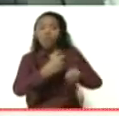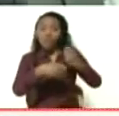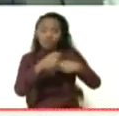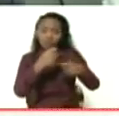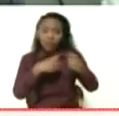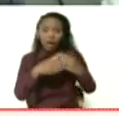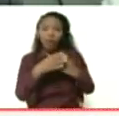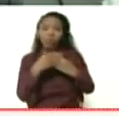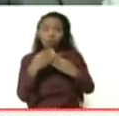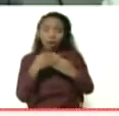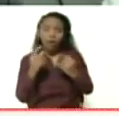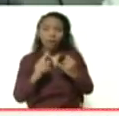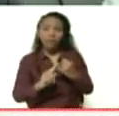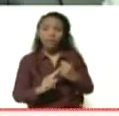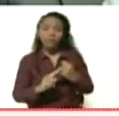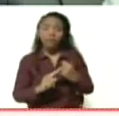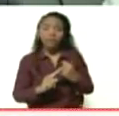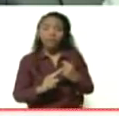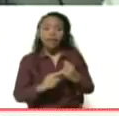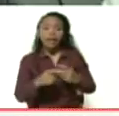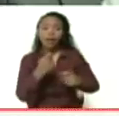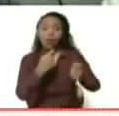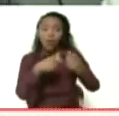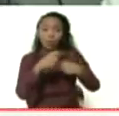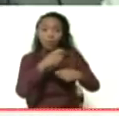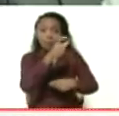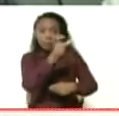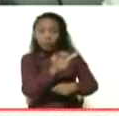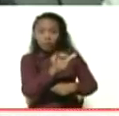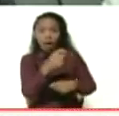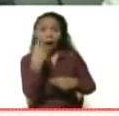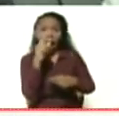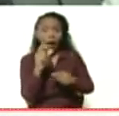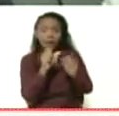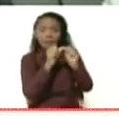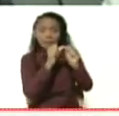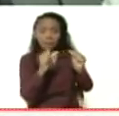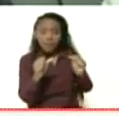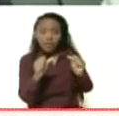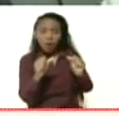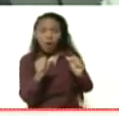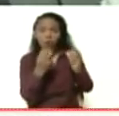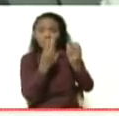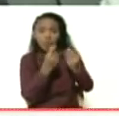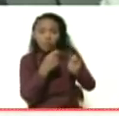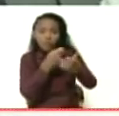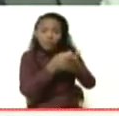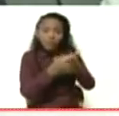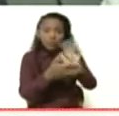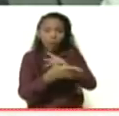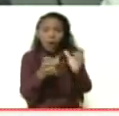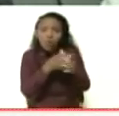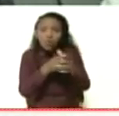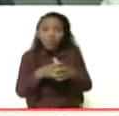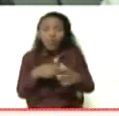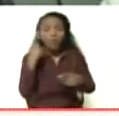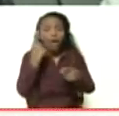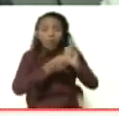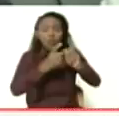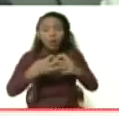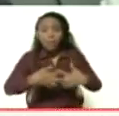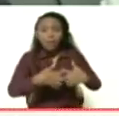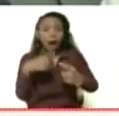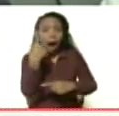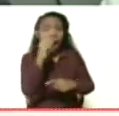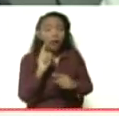dólares, vemos que comerciantes fijan sus propios precios, y hay un grupo de empresarios que hablan de que esto ya es una